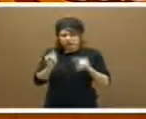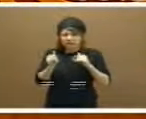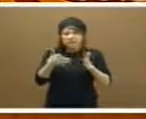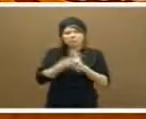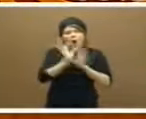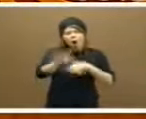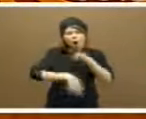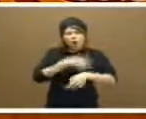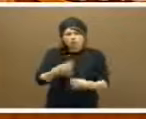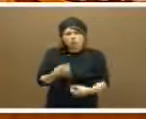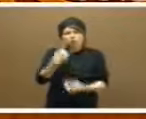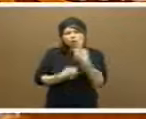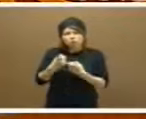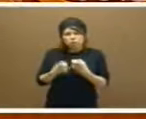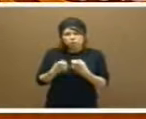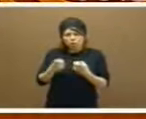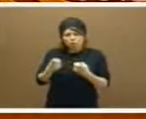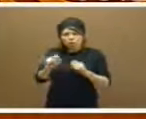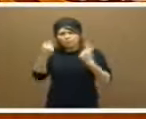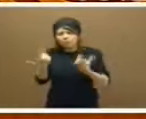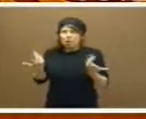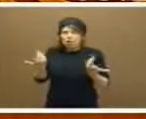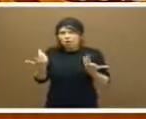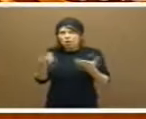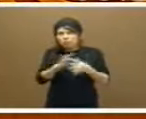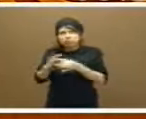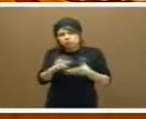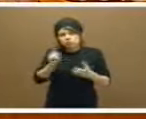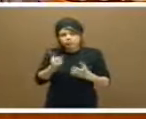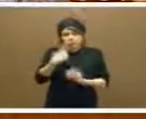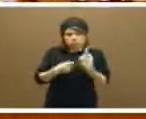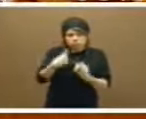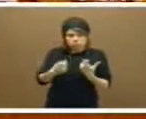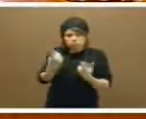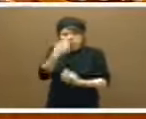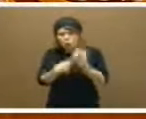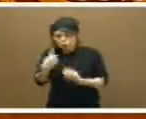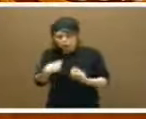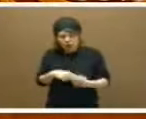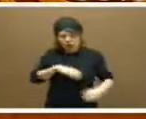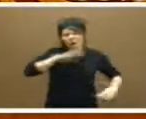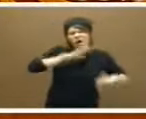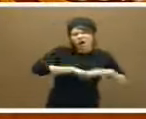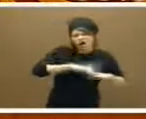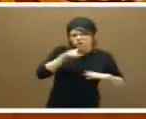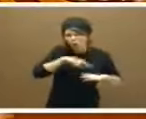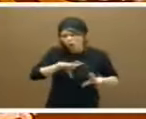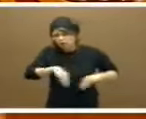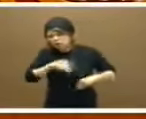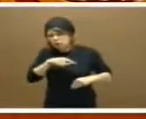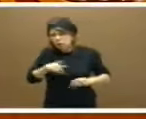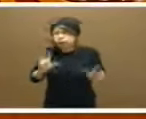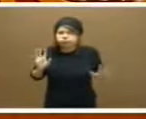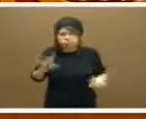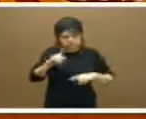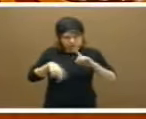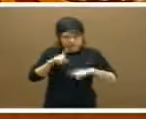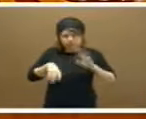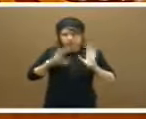consultivo, no vinculante, y ya depende del talante democrático de quien pide la consulta que le haga más o menos caso a esas propuestas que se le hacen. Pero nos